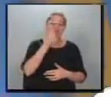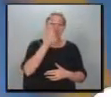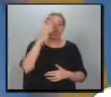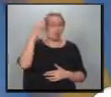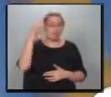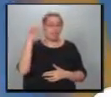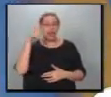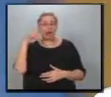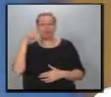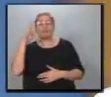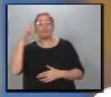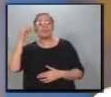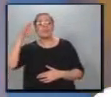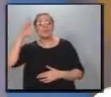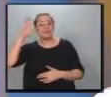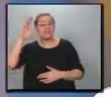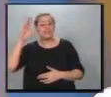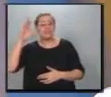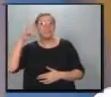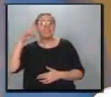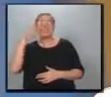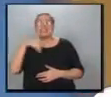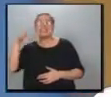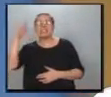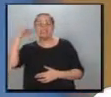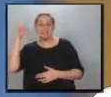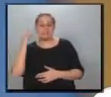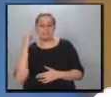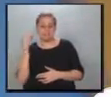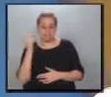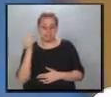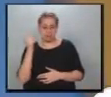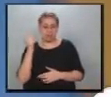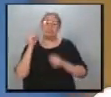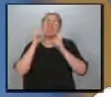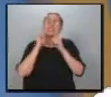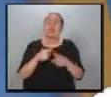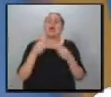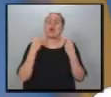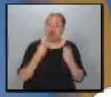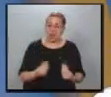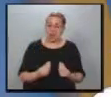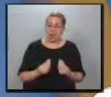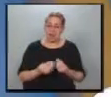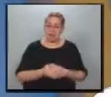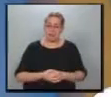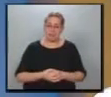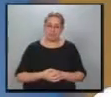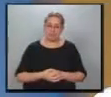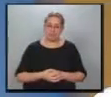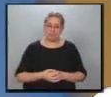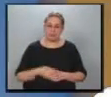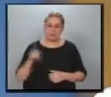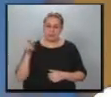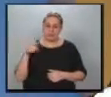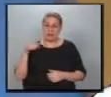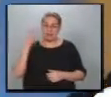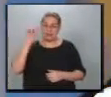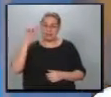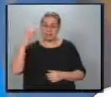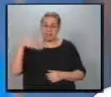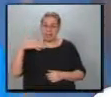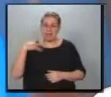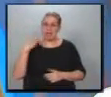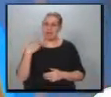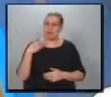otro Malbec cueste 190, ¿no? O sea, permite el que de 190 pesos es el que vos podés guardar